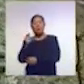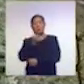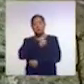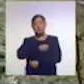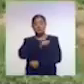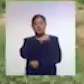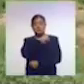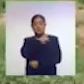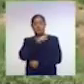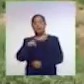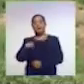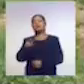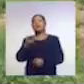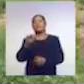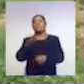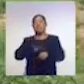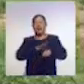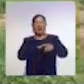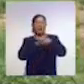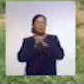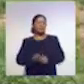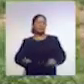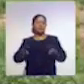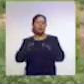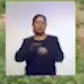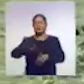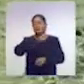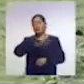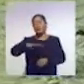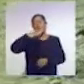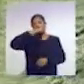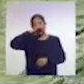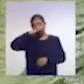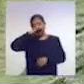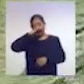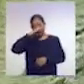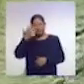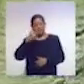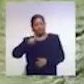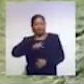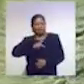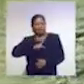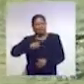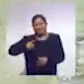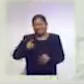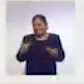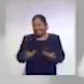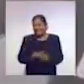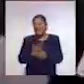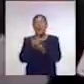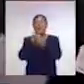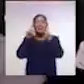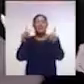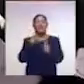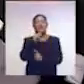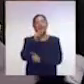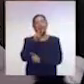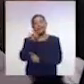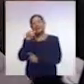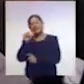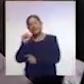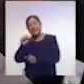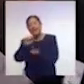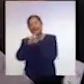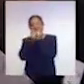entidad como uno de los bancos más importantes del país en maíces nativos y una tierra libre de transgénicos. Son